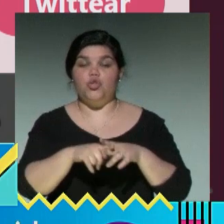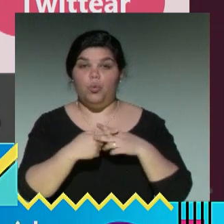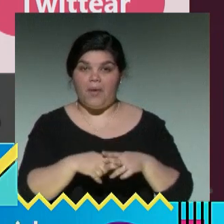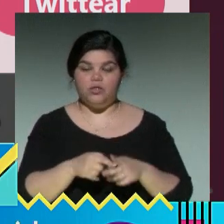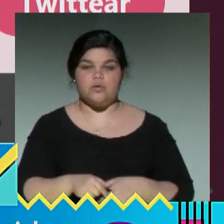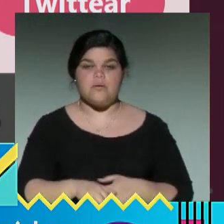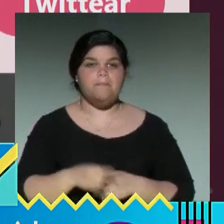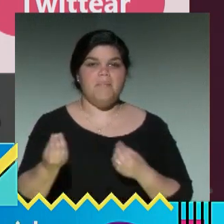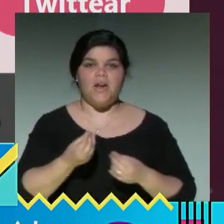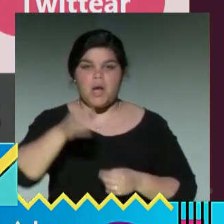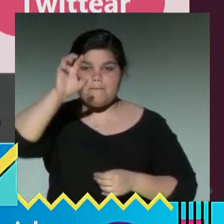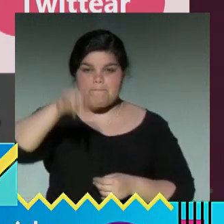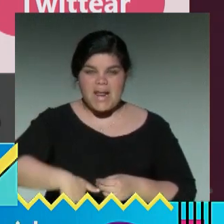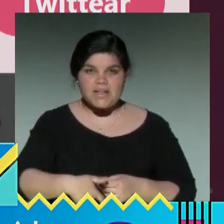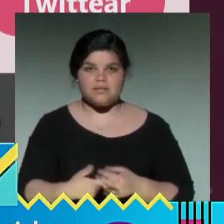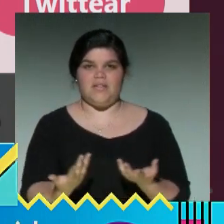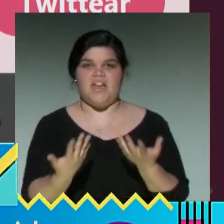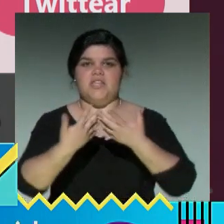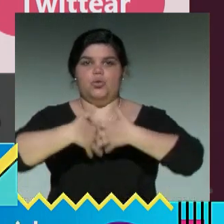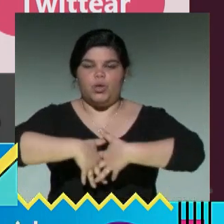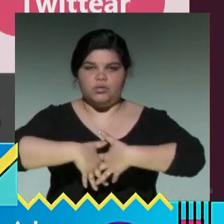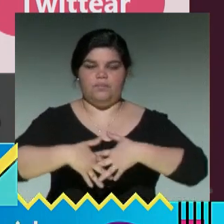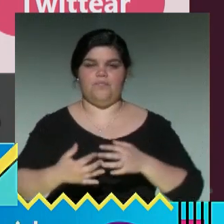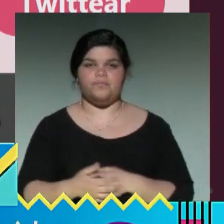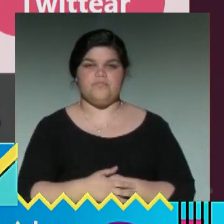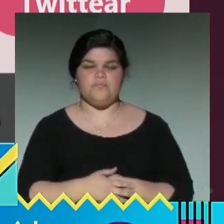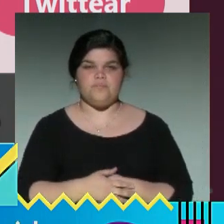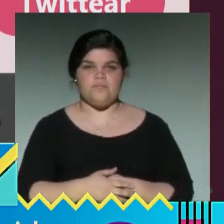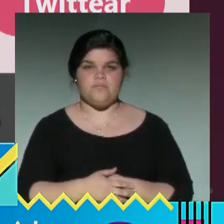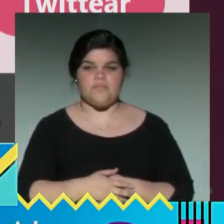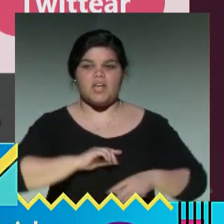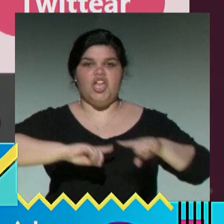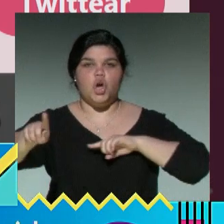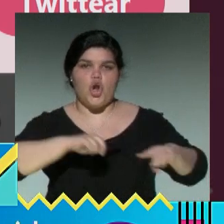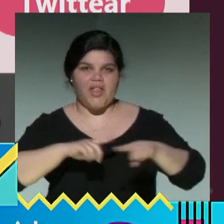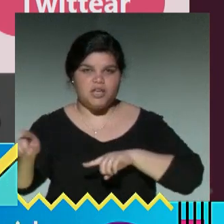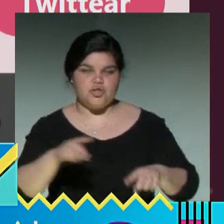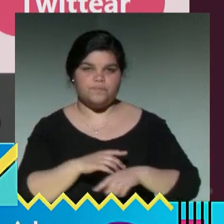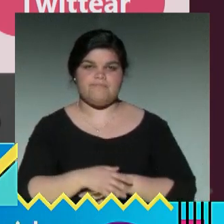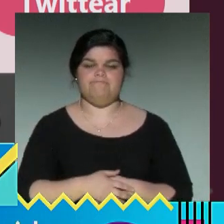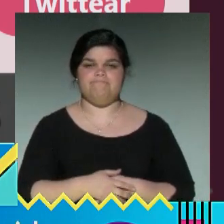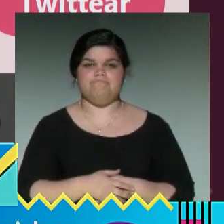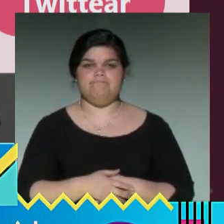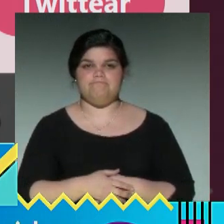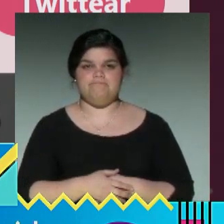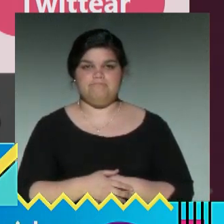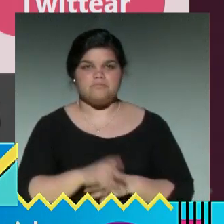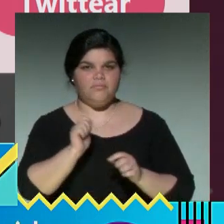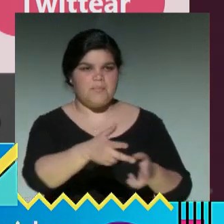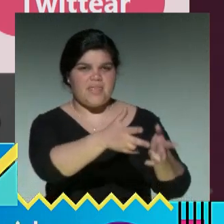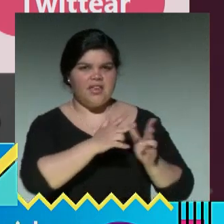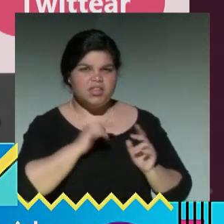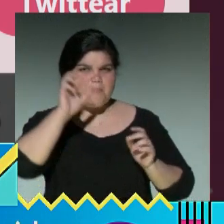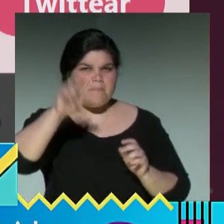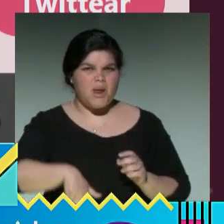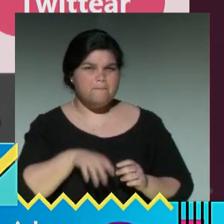de una buena política, no sé, articulación de y una coordinación. política de articulación y Coordinación. coordinación. Bien, y dijiste algo de un plan